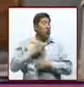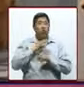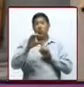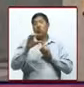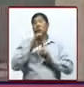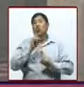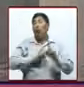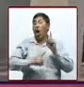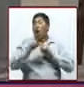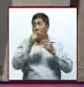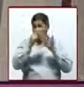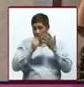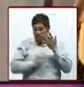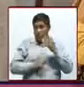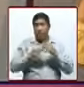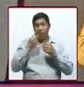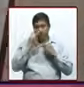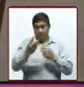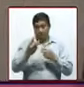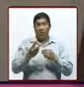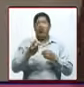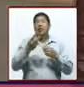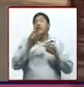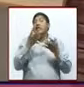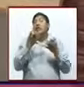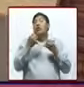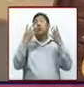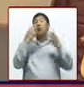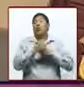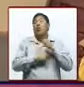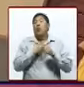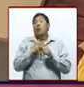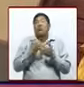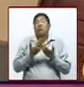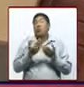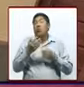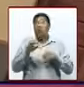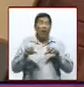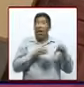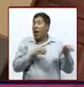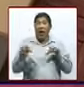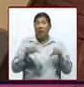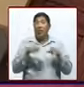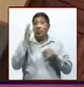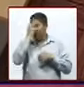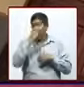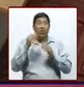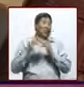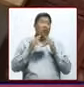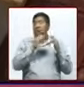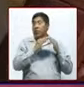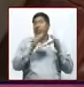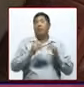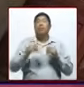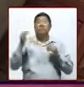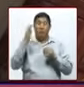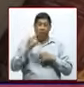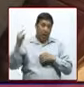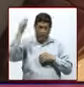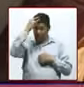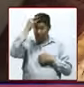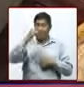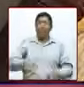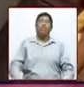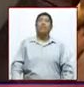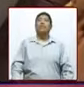conocer algunos detalles, voy a entrar por allá para que me comenten cuántos años, cómo es la expresión en esta linda ciudad, de esta linda festividad de la